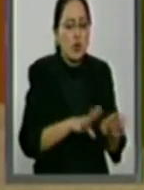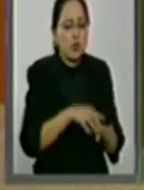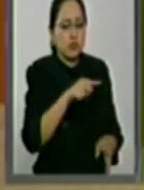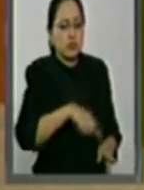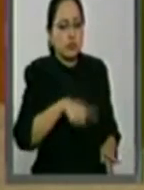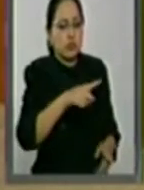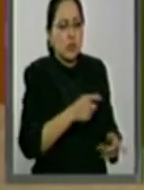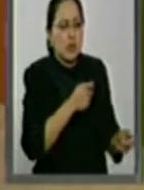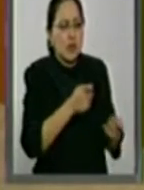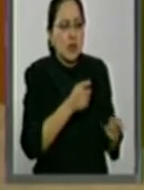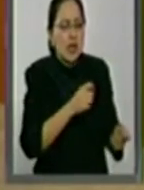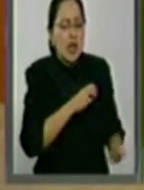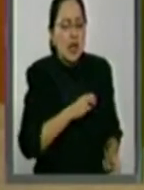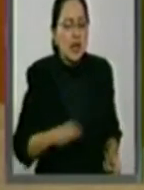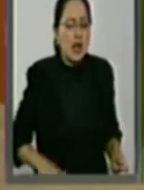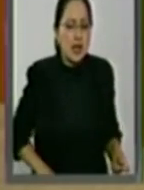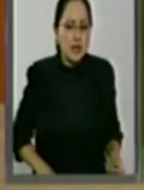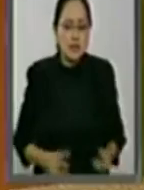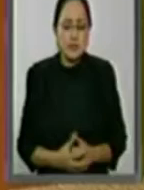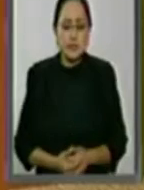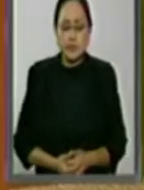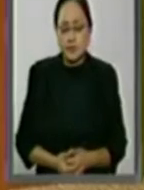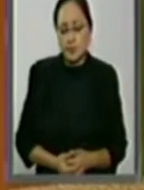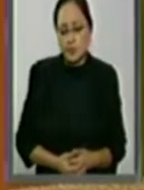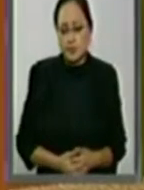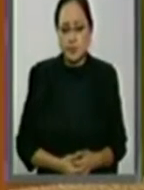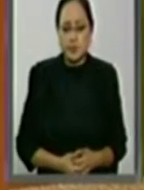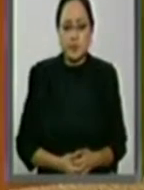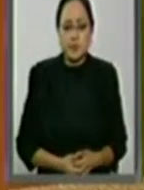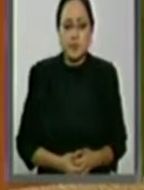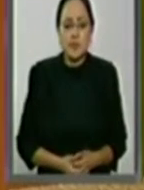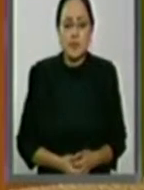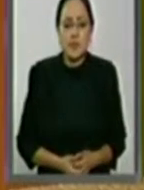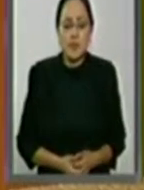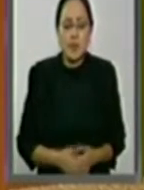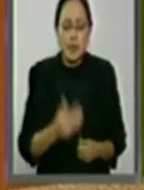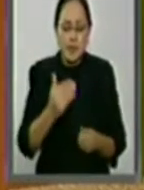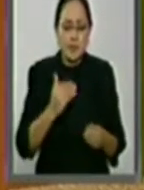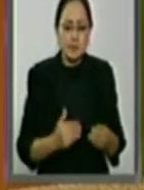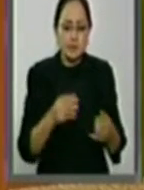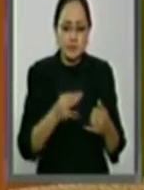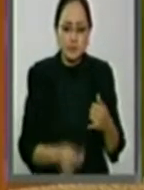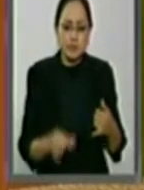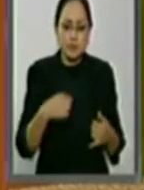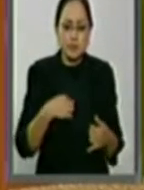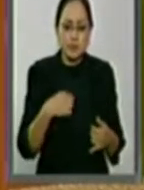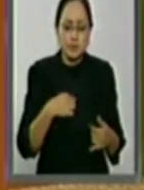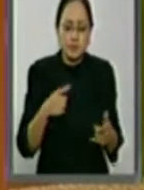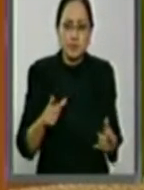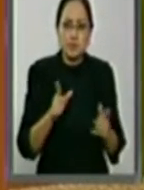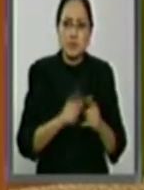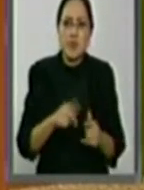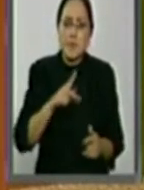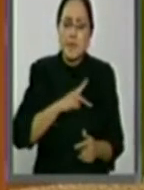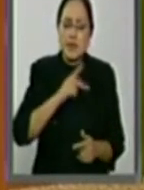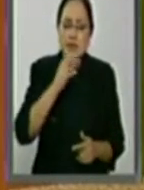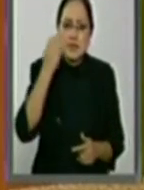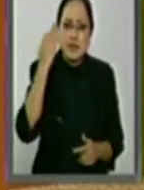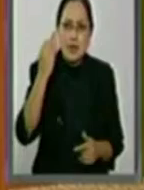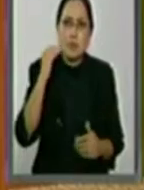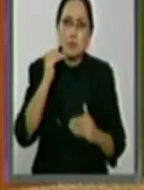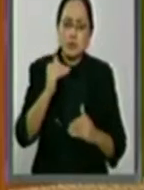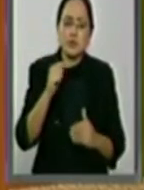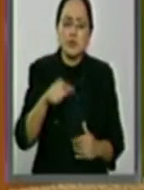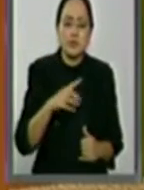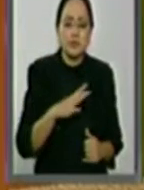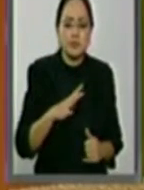de los alcaldes. Y por último, para ocupar el tiempo previsto, quiero